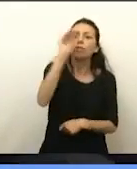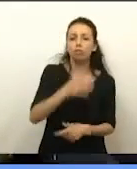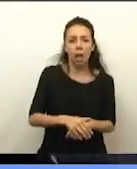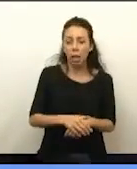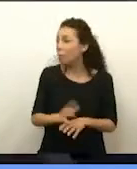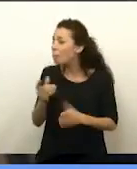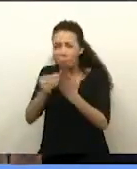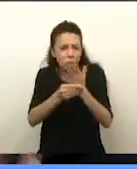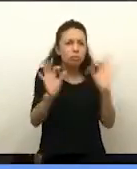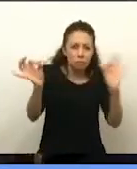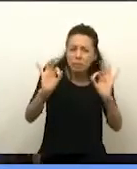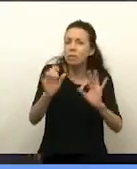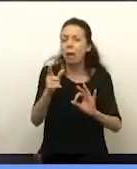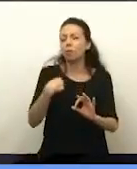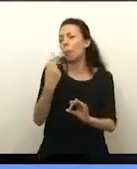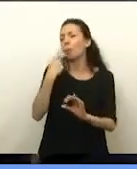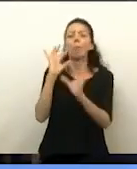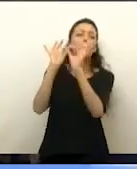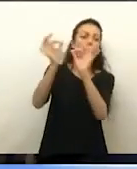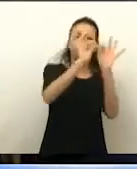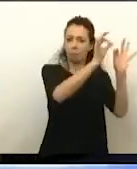tele a mí no porque vivo ahí cerca y sacó la foto todos los días y compara